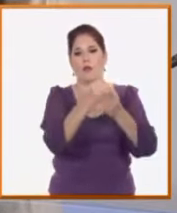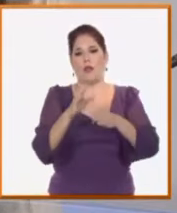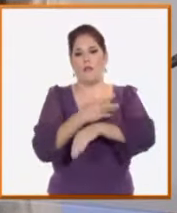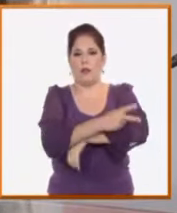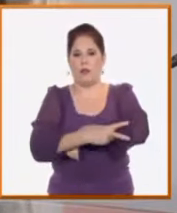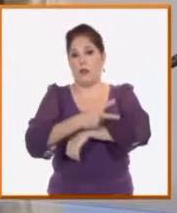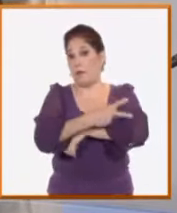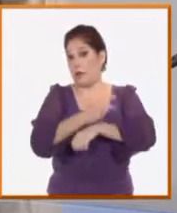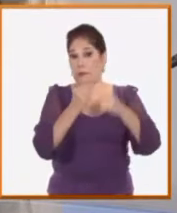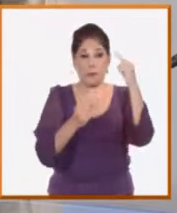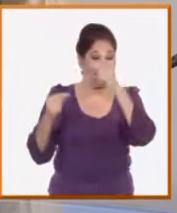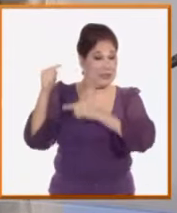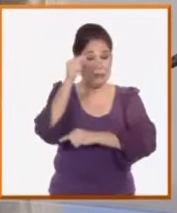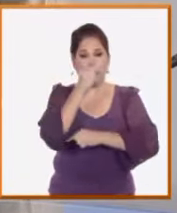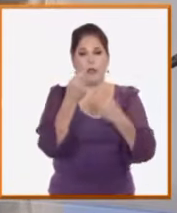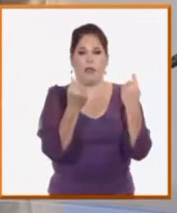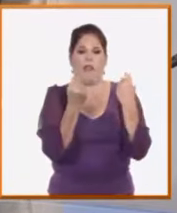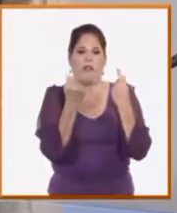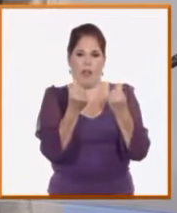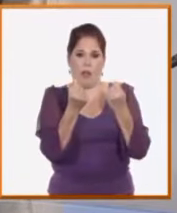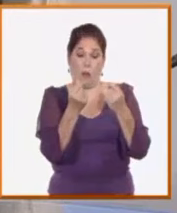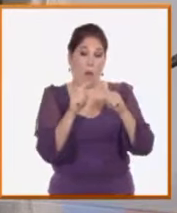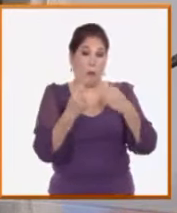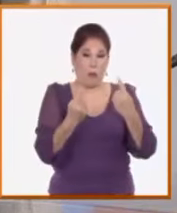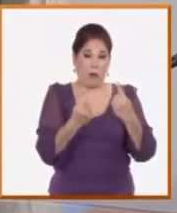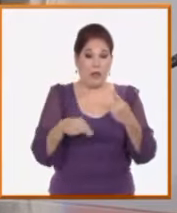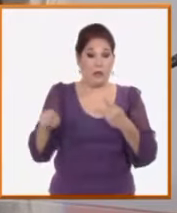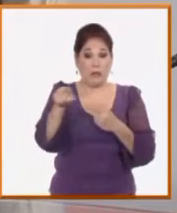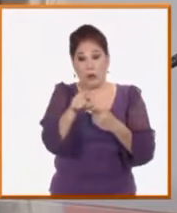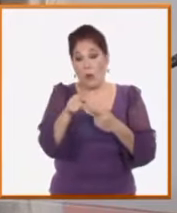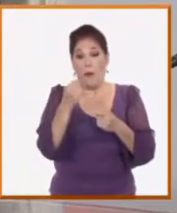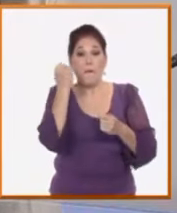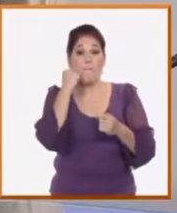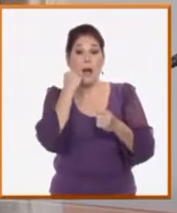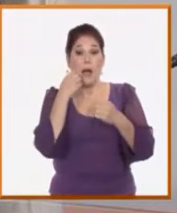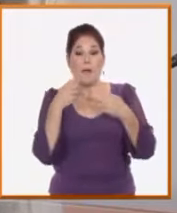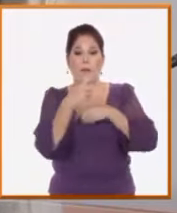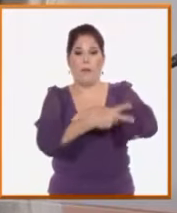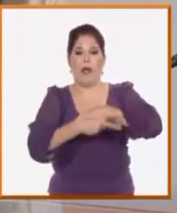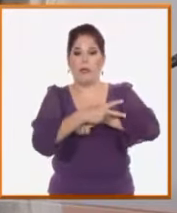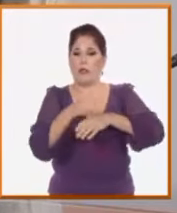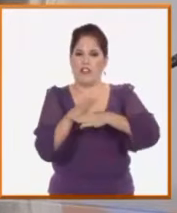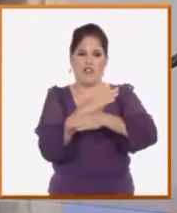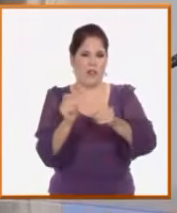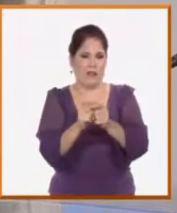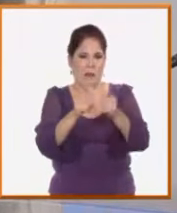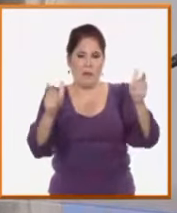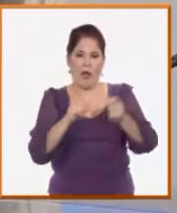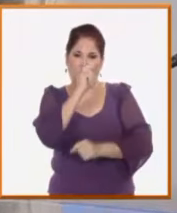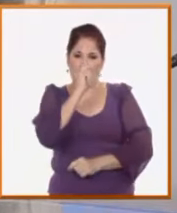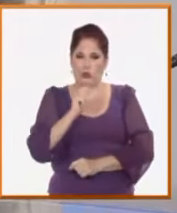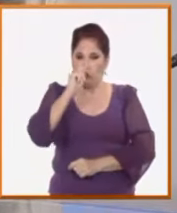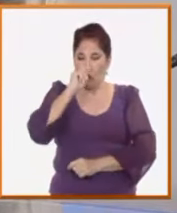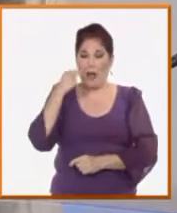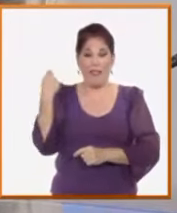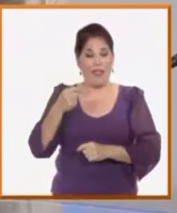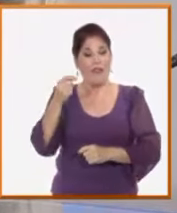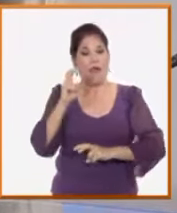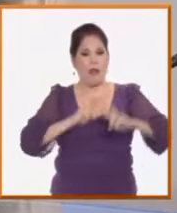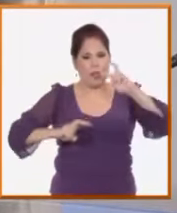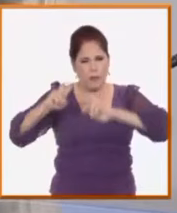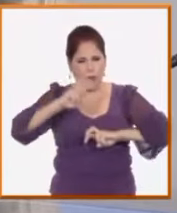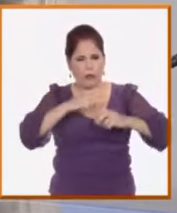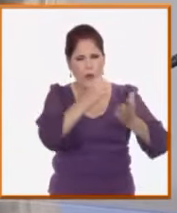en la ruta del dinero porque todo esto trasciende la frontera de los países y por lo tanto hay que desarrollar investigaciones